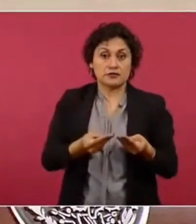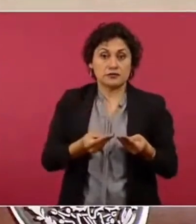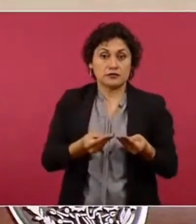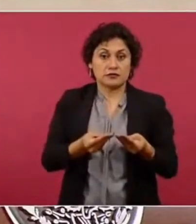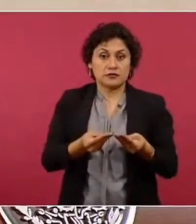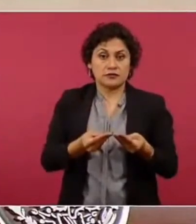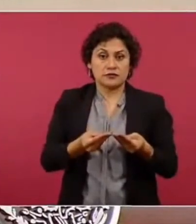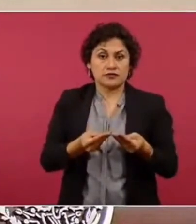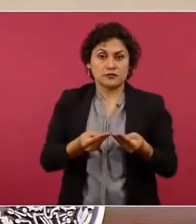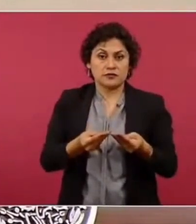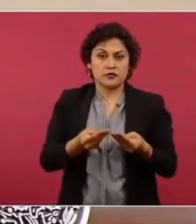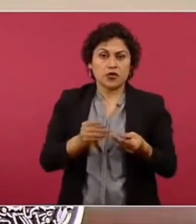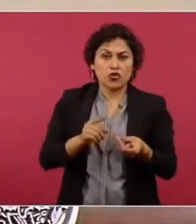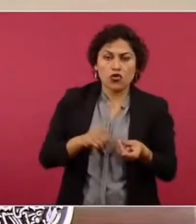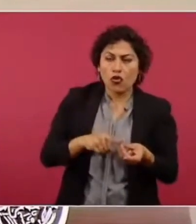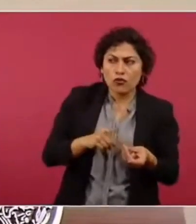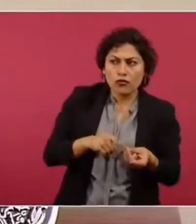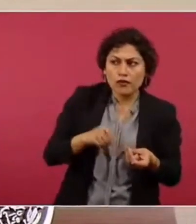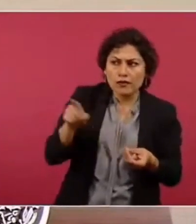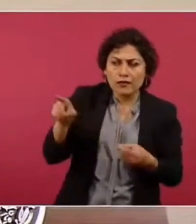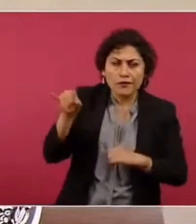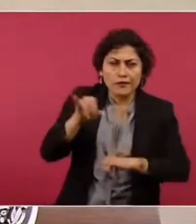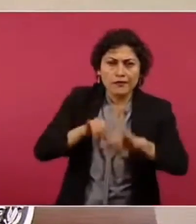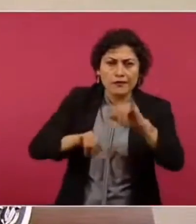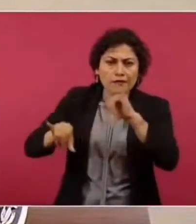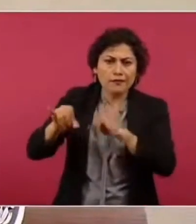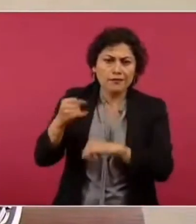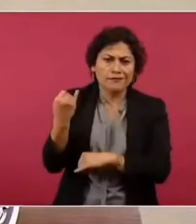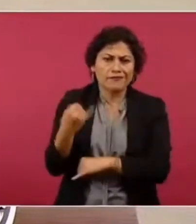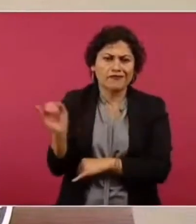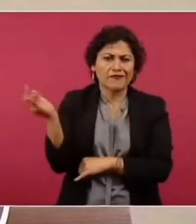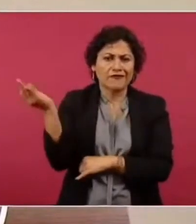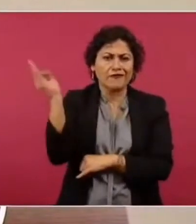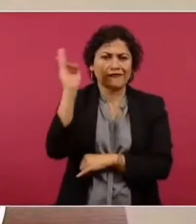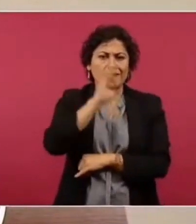departamentos en unidades habitacionales. No existía, pues.